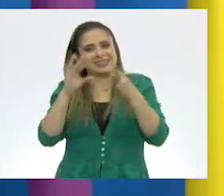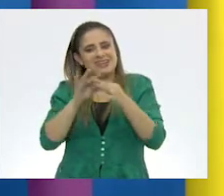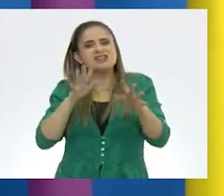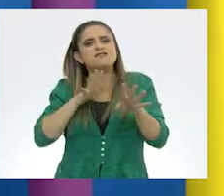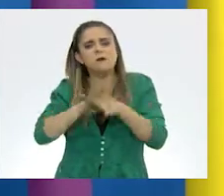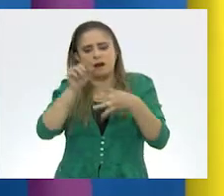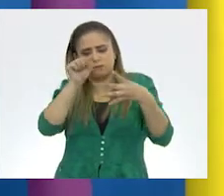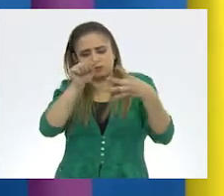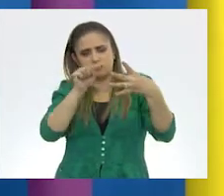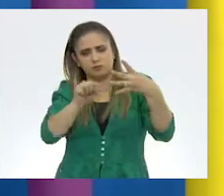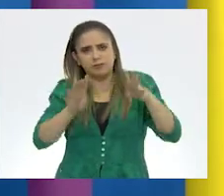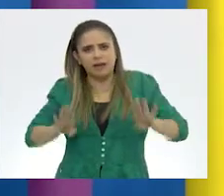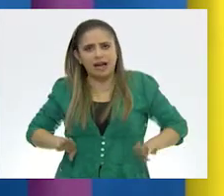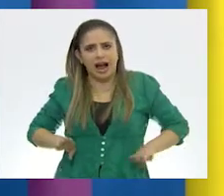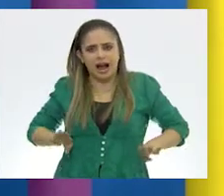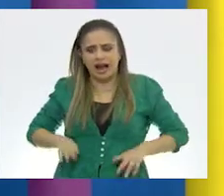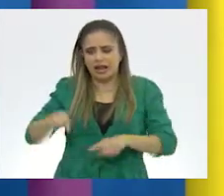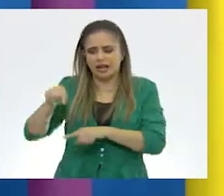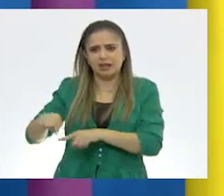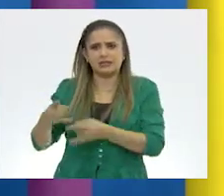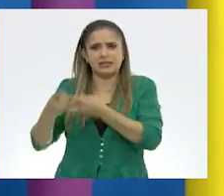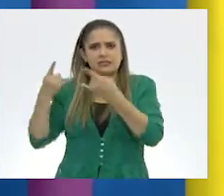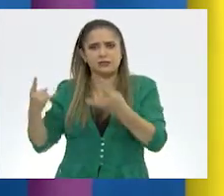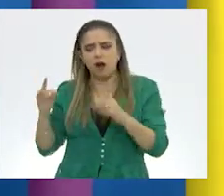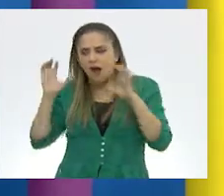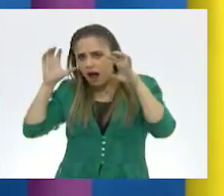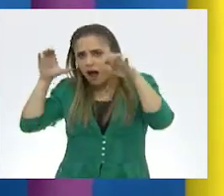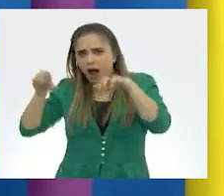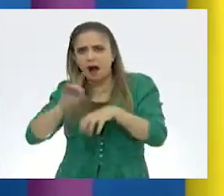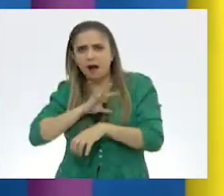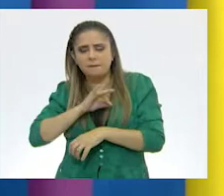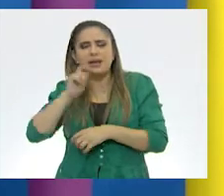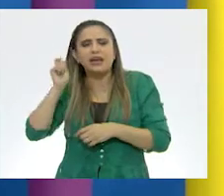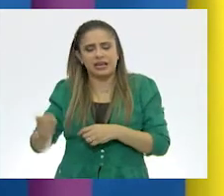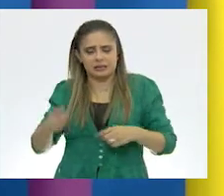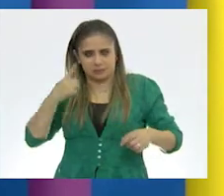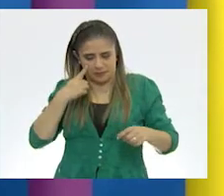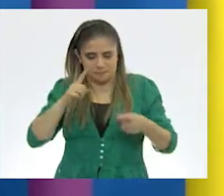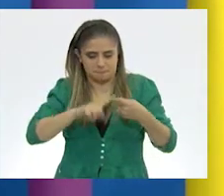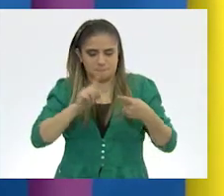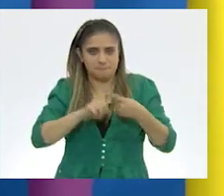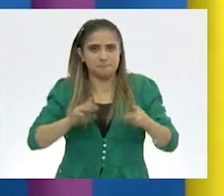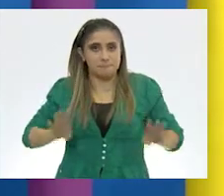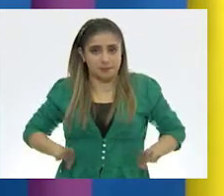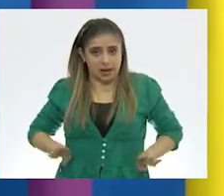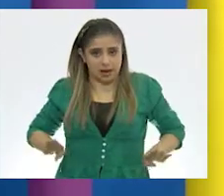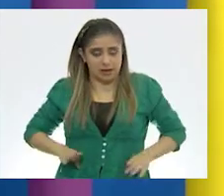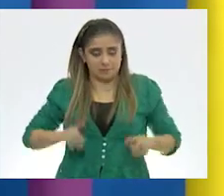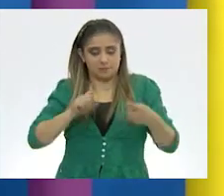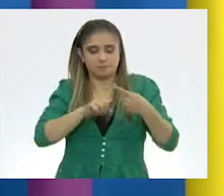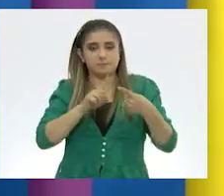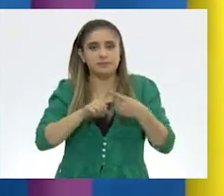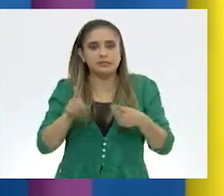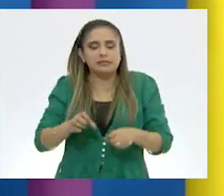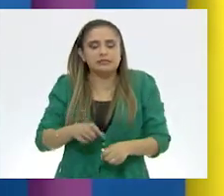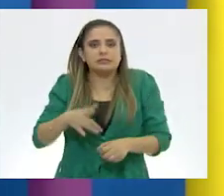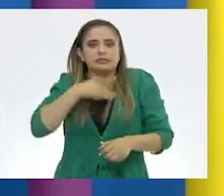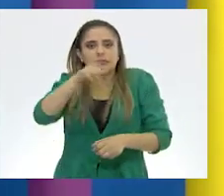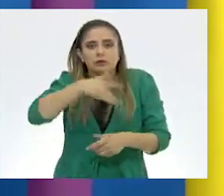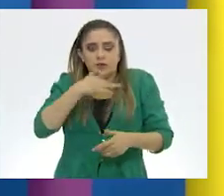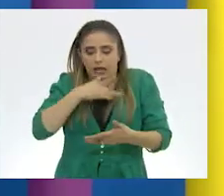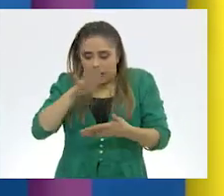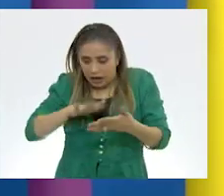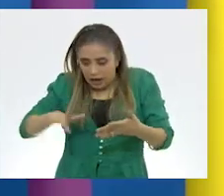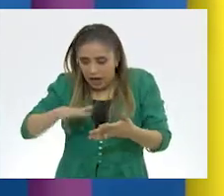particularidades fundamentales de esta clase de textos. El primero, toma nota, es la tensión,